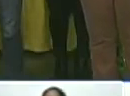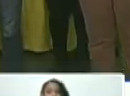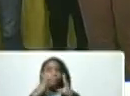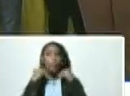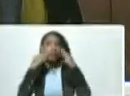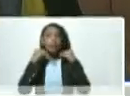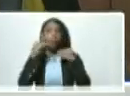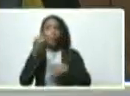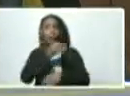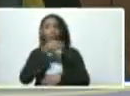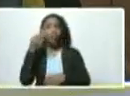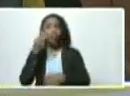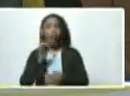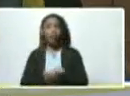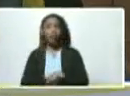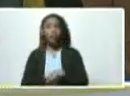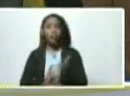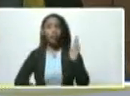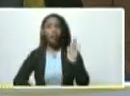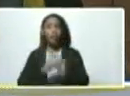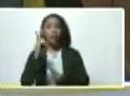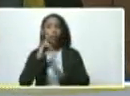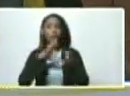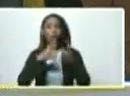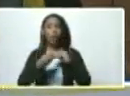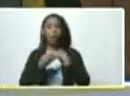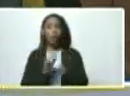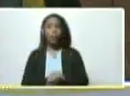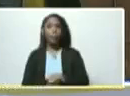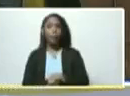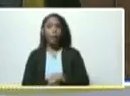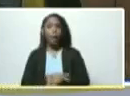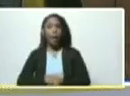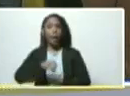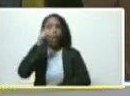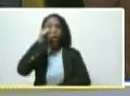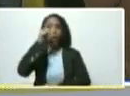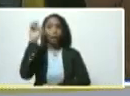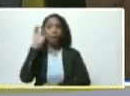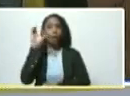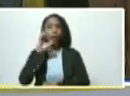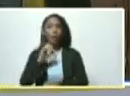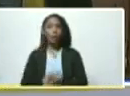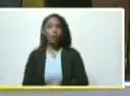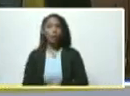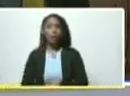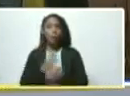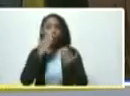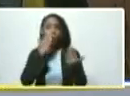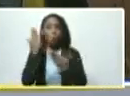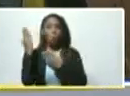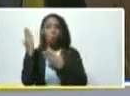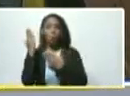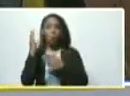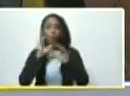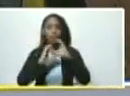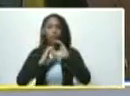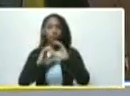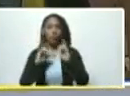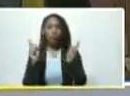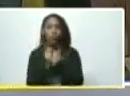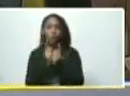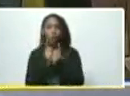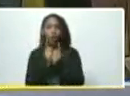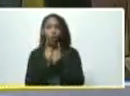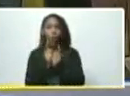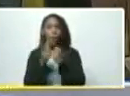experiencia maravillosa del desarrollo de los CLAP en el norte de Caracas. Vamos a darle conversadito, Mervin,